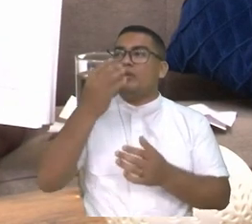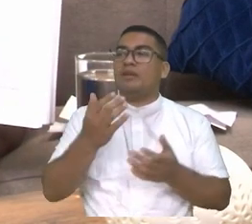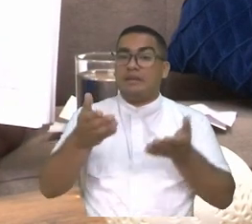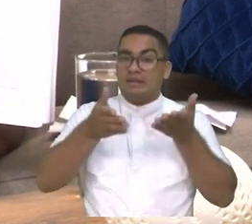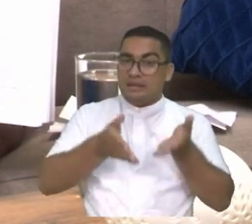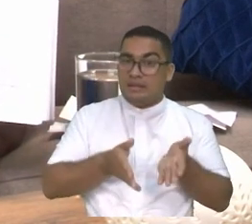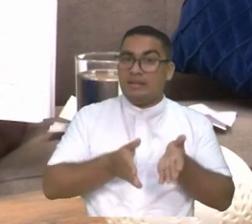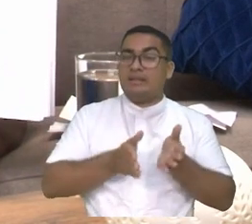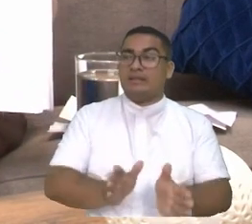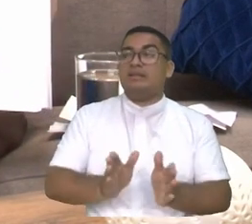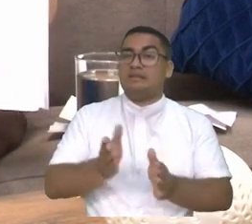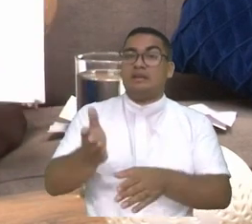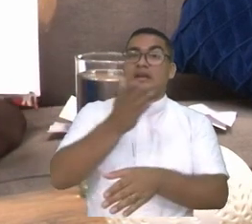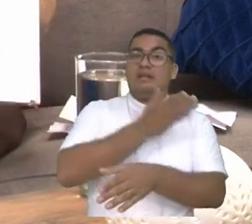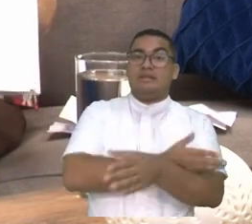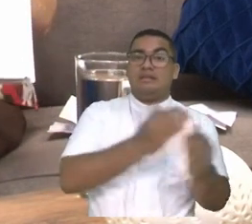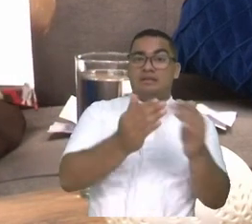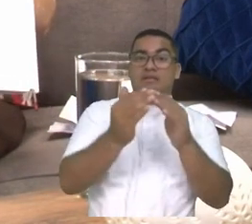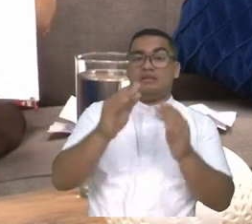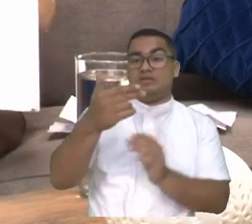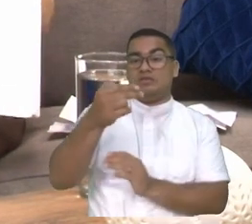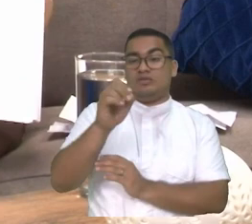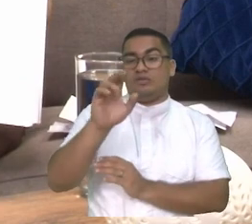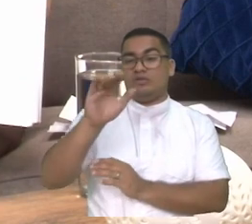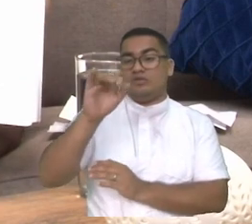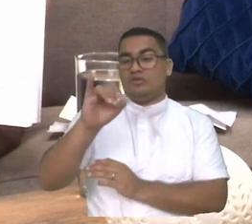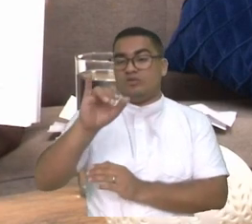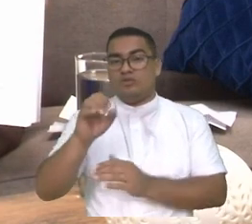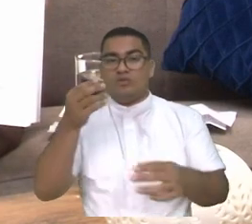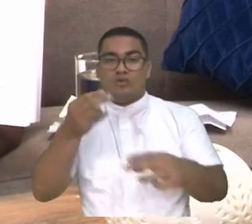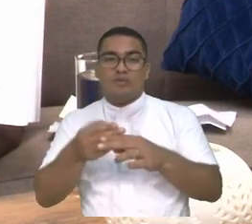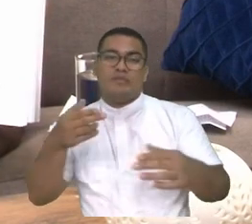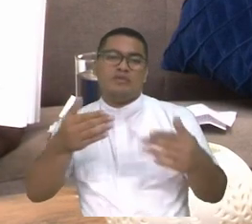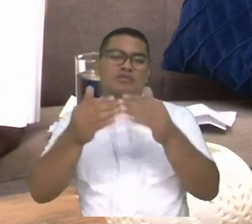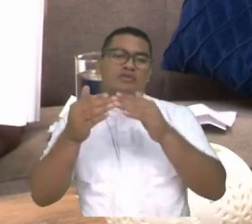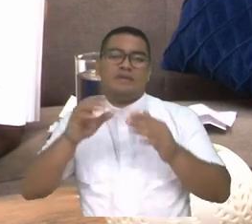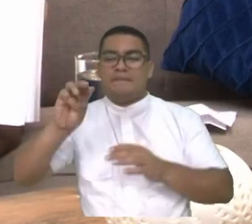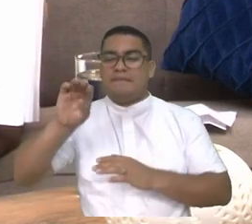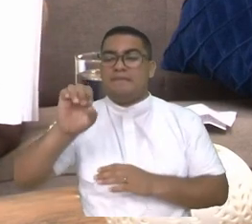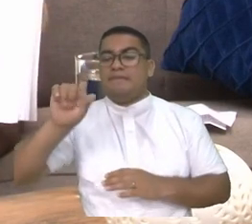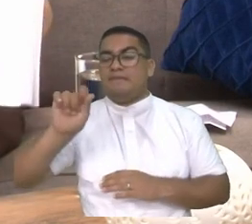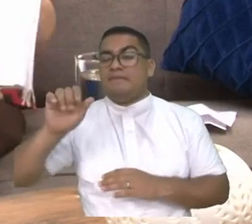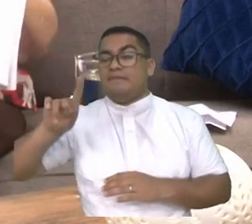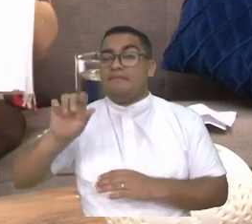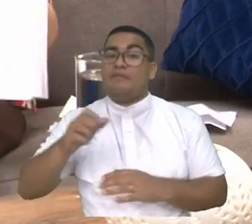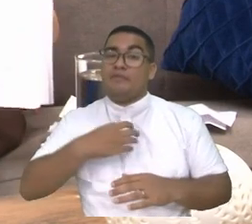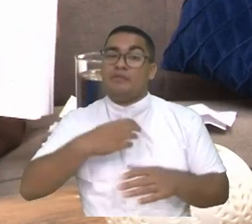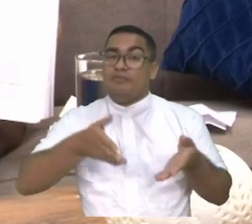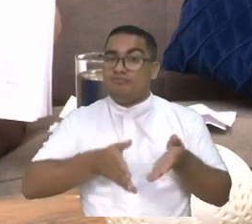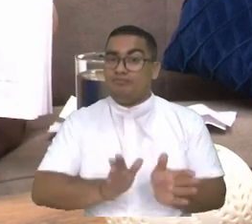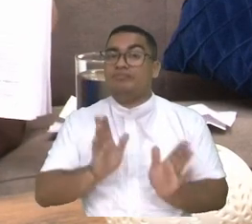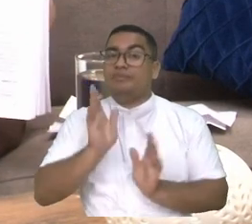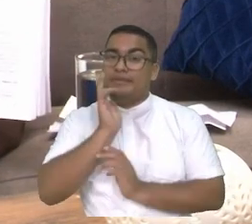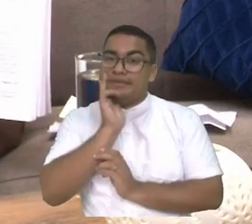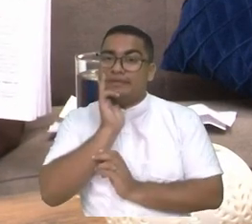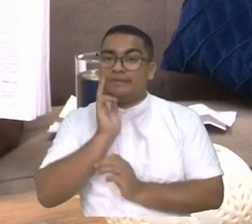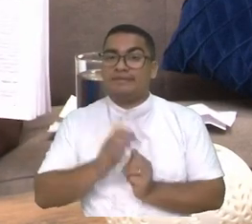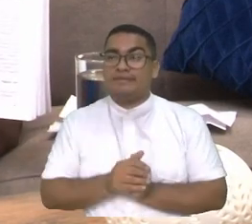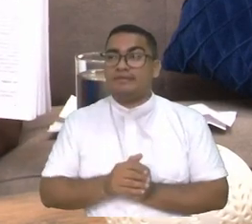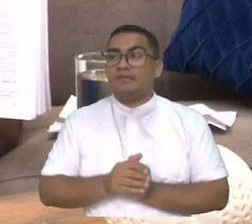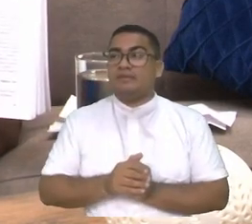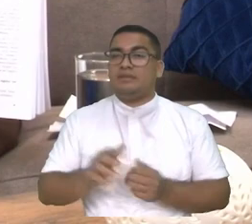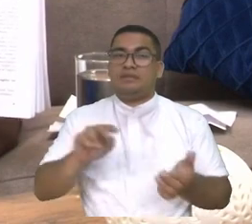antes Ciudad Socoyo, y entonces comprender, no solo que lo pongan